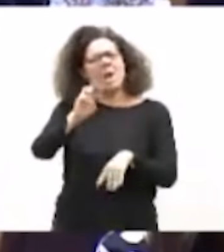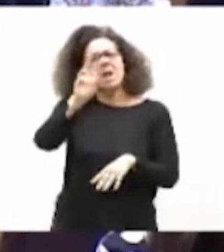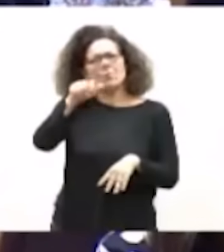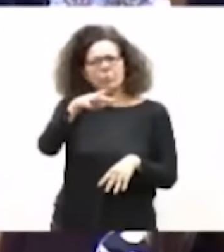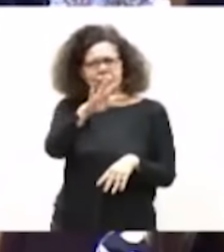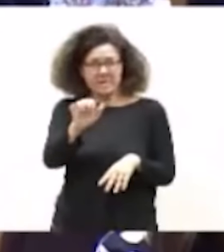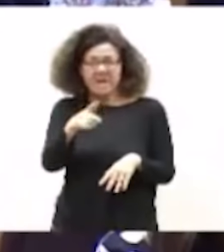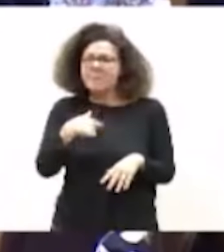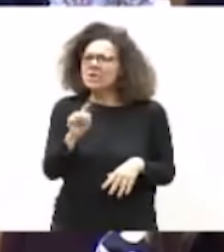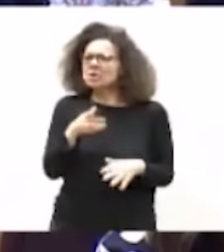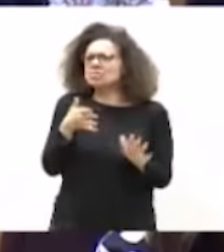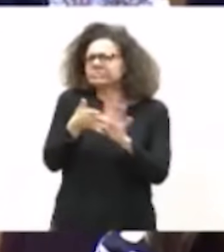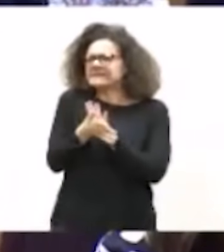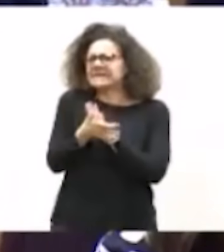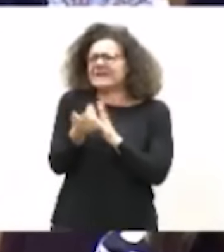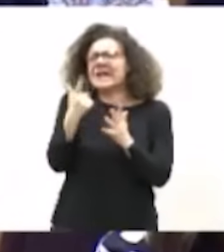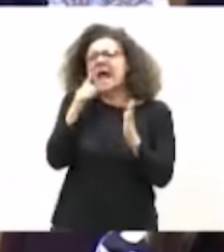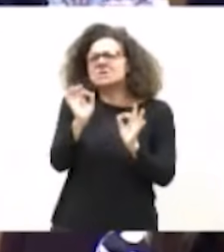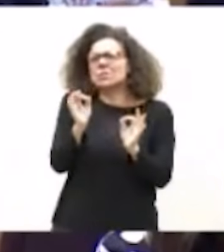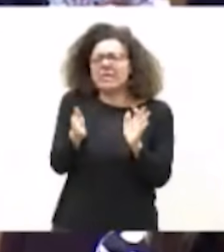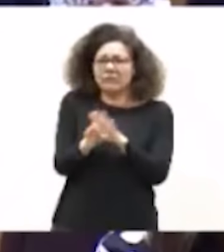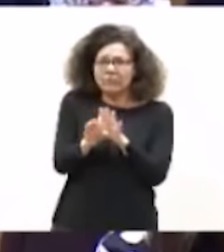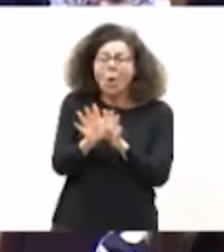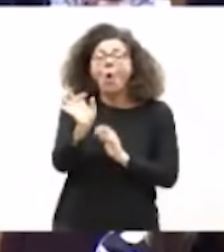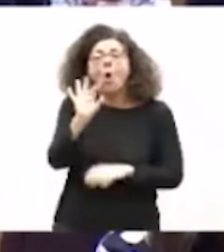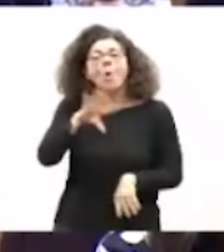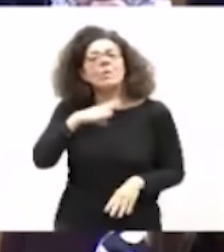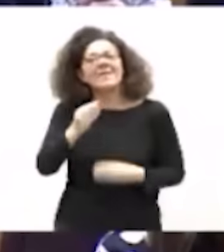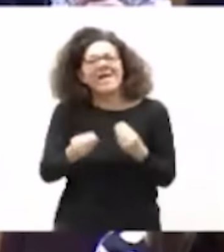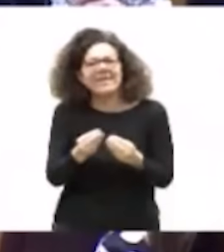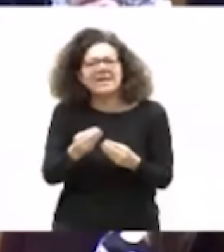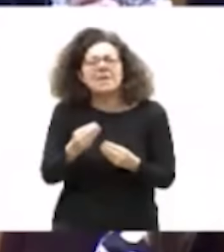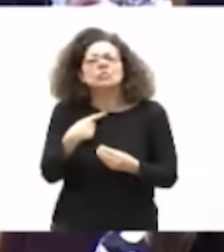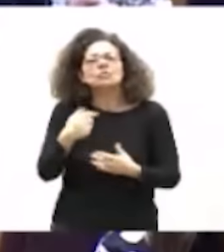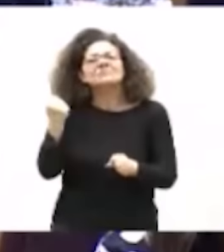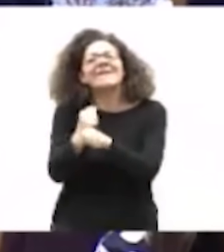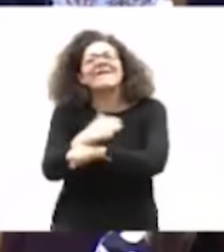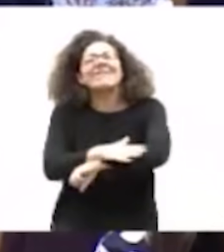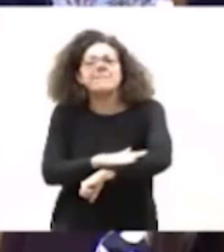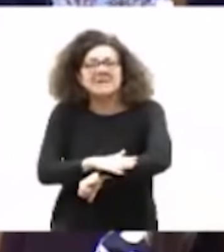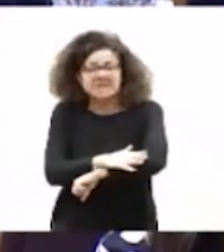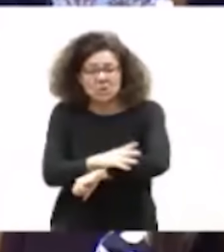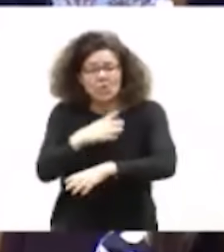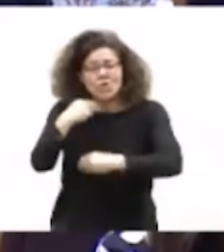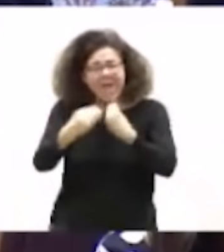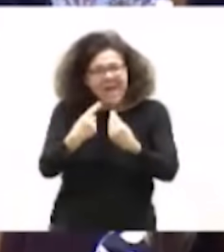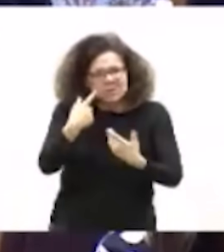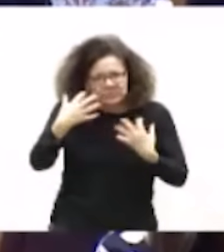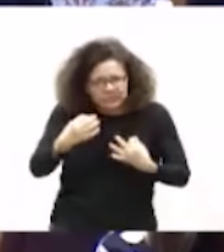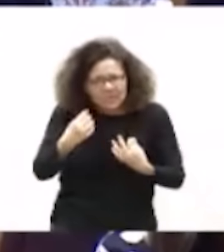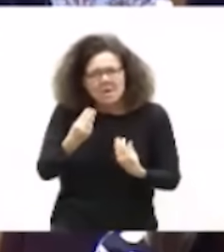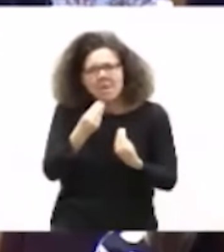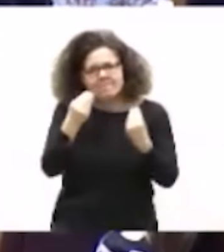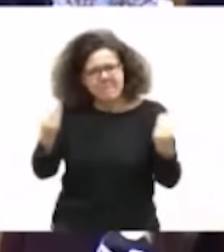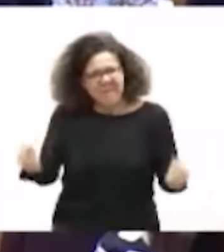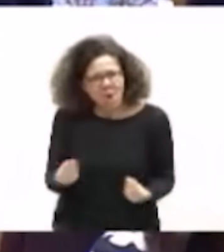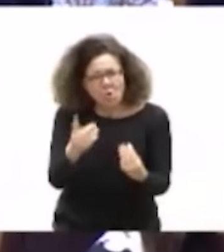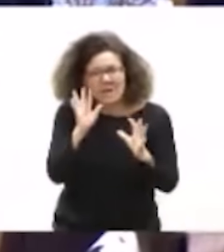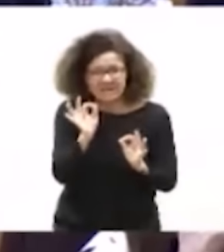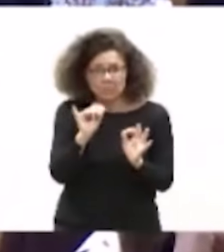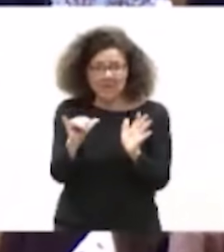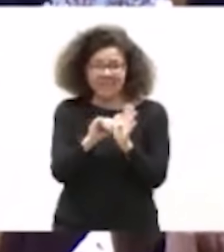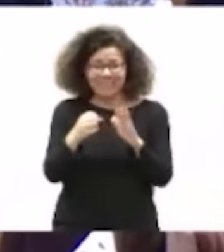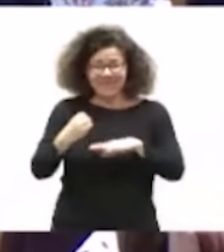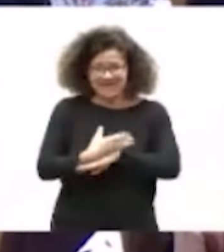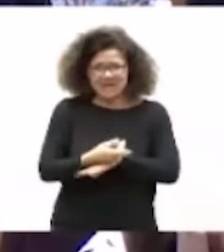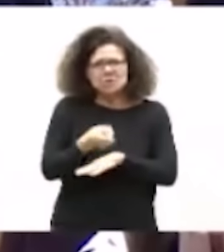la sensación de inseguridad de los madrileños. Puede hacer otra cosa, haga de ministro. Y con hechos contribuya a mejorar la seguridad y las cercanías.